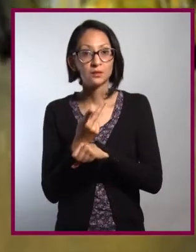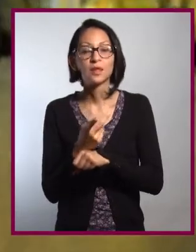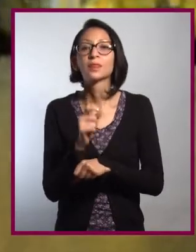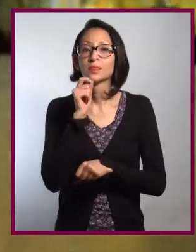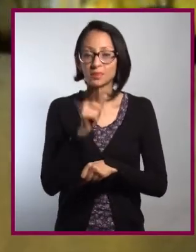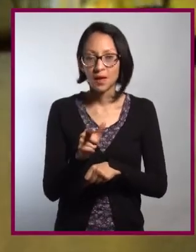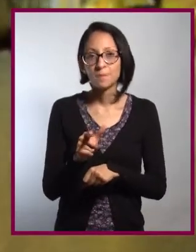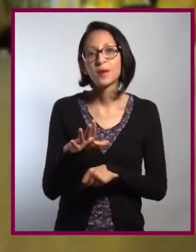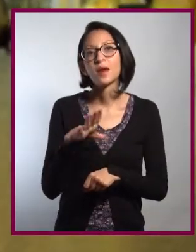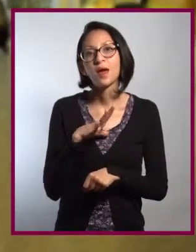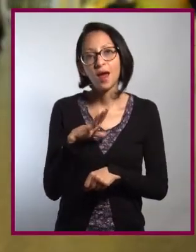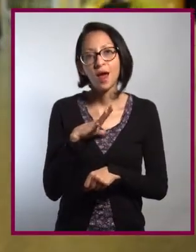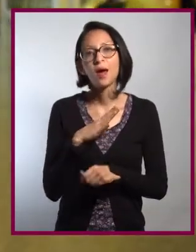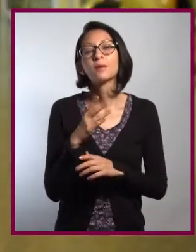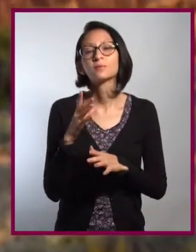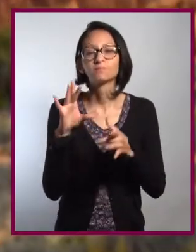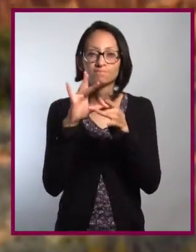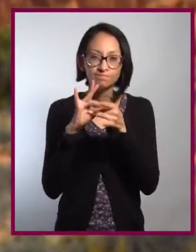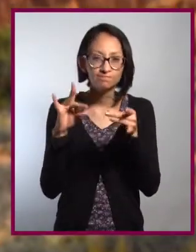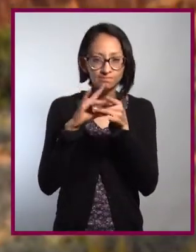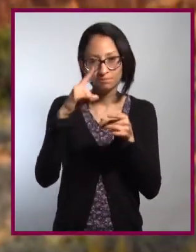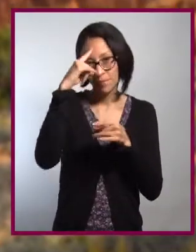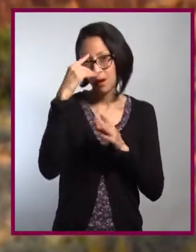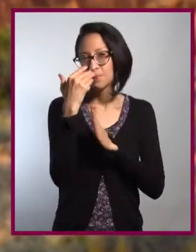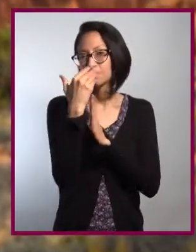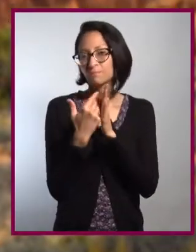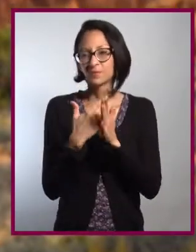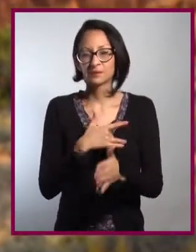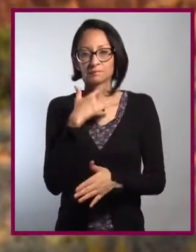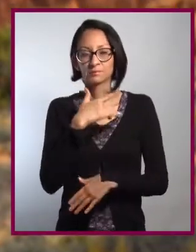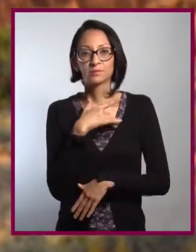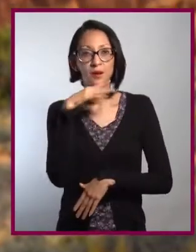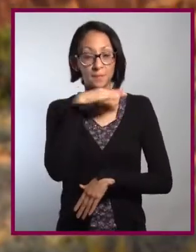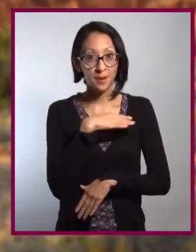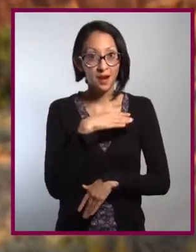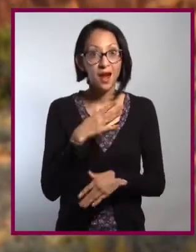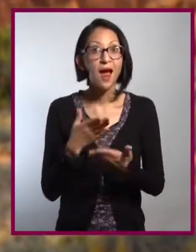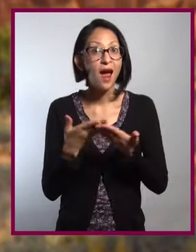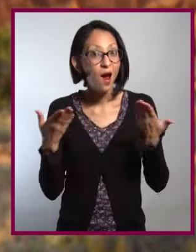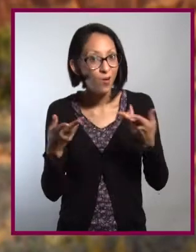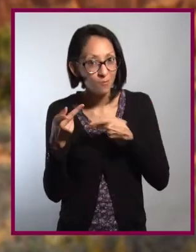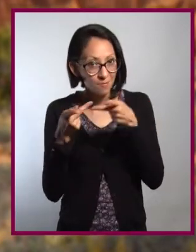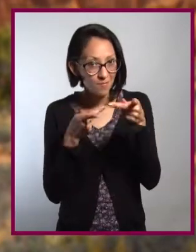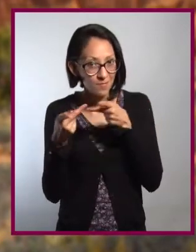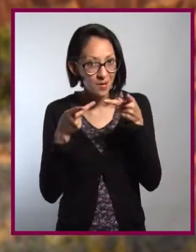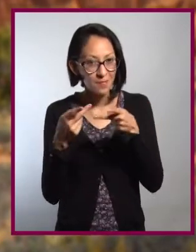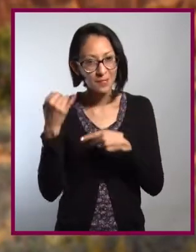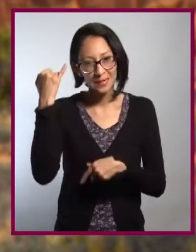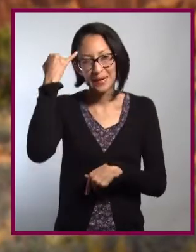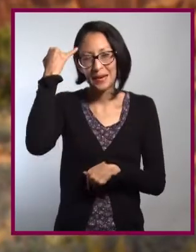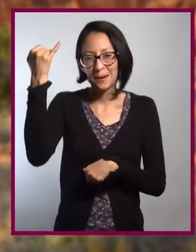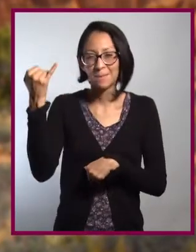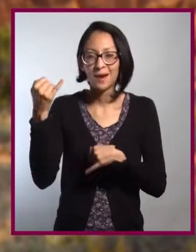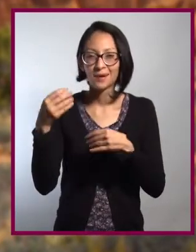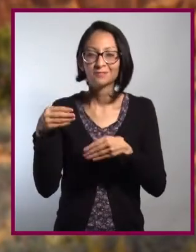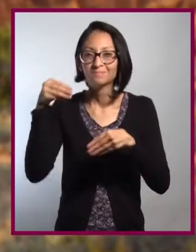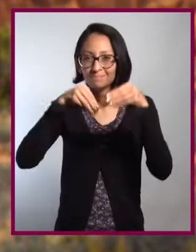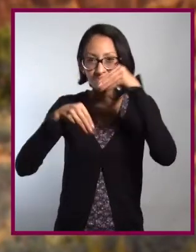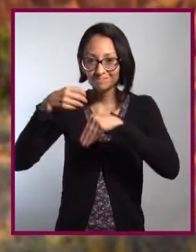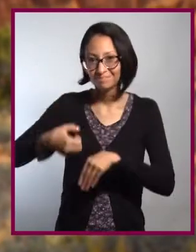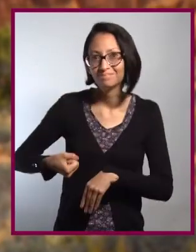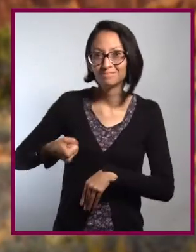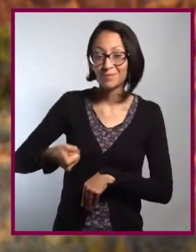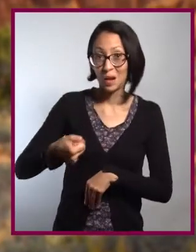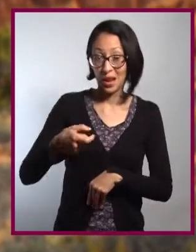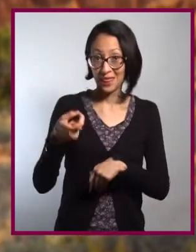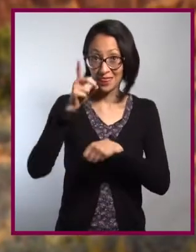disminuir sus síntomas. Así que, a preparar las maletas imaginarias, porque con lo que aprenderemos hoy